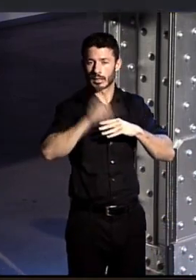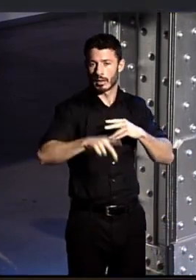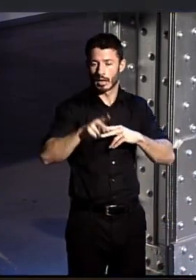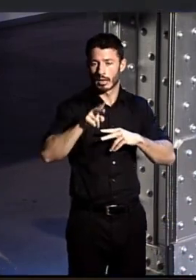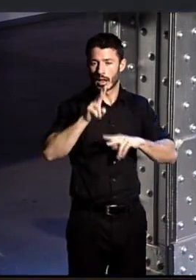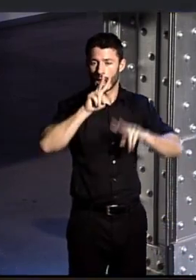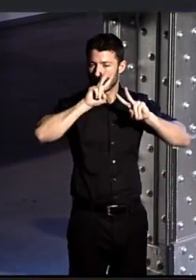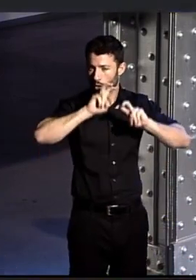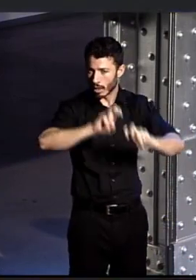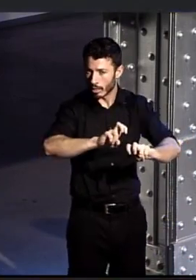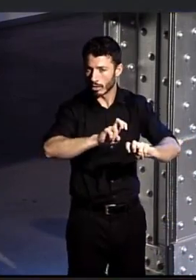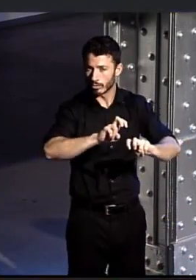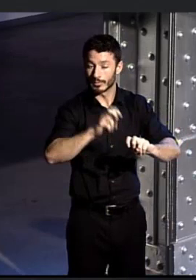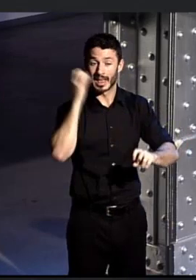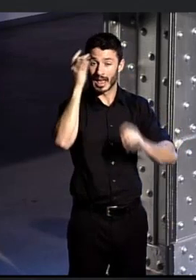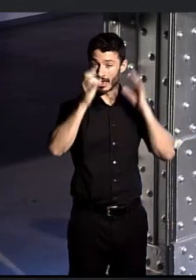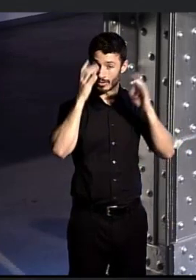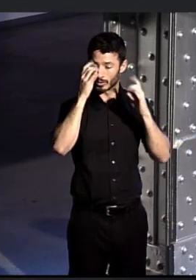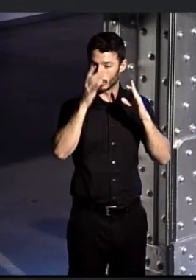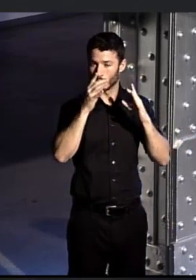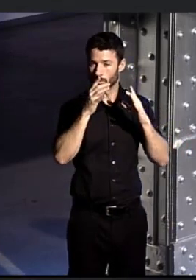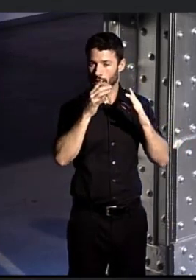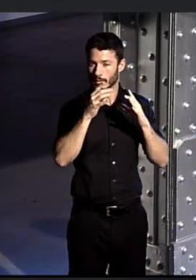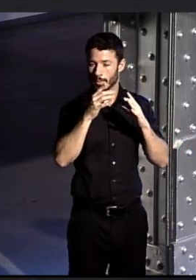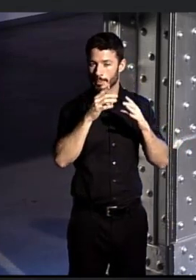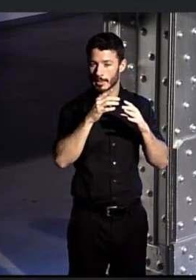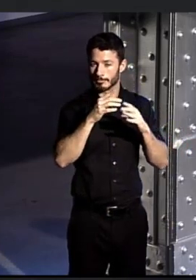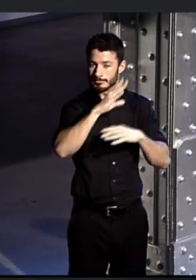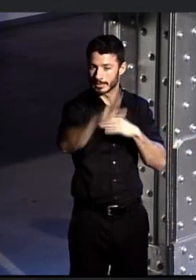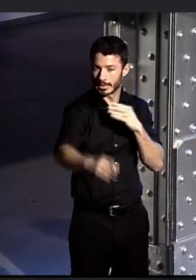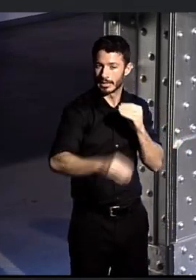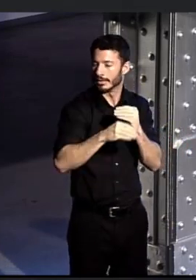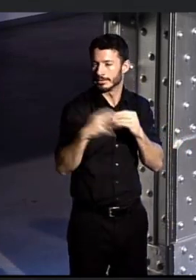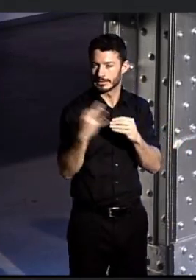toda la aventura esa dos factores muy, muy interesantes. Uno es